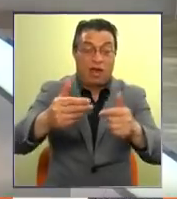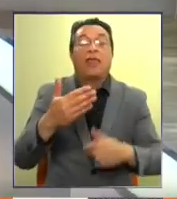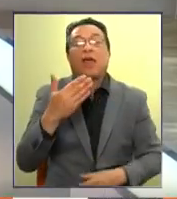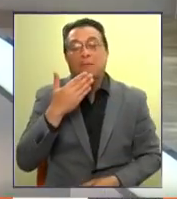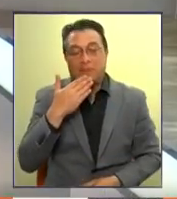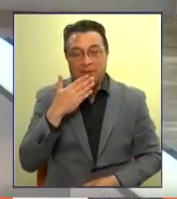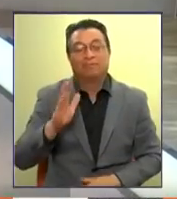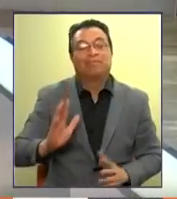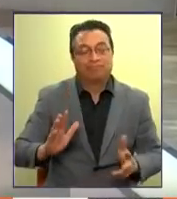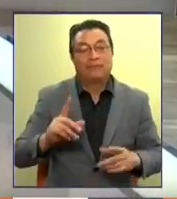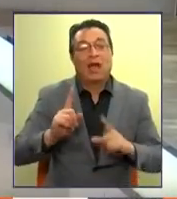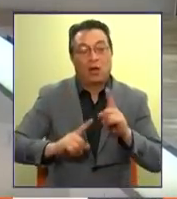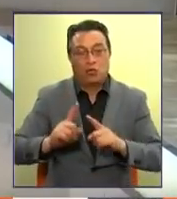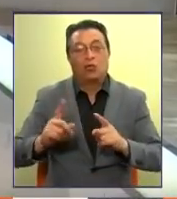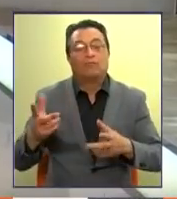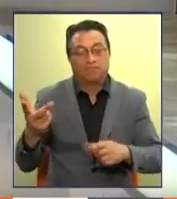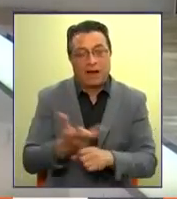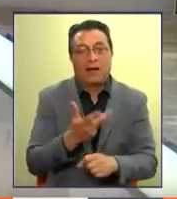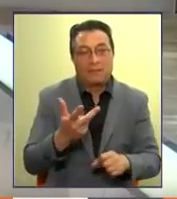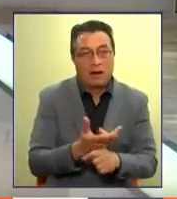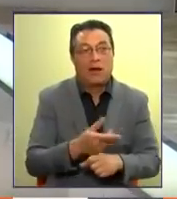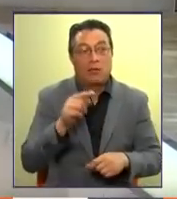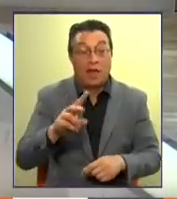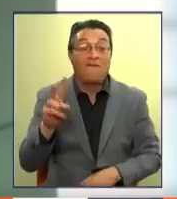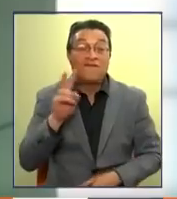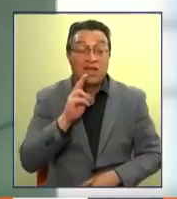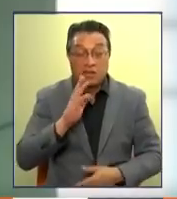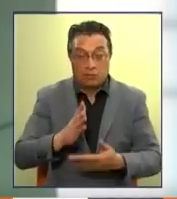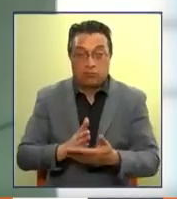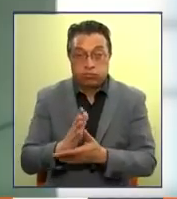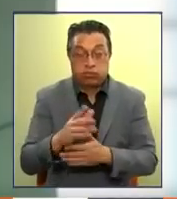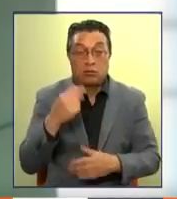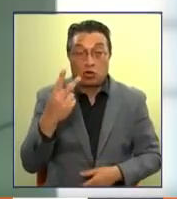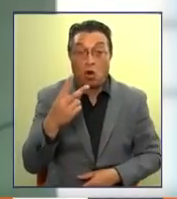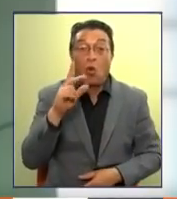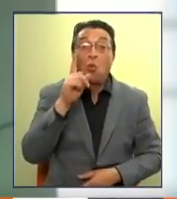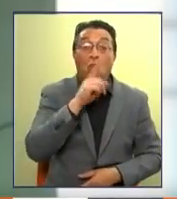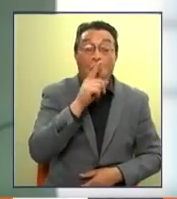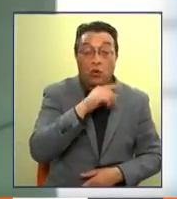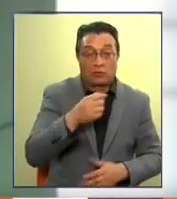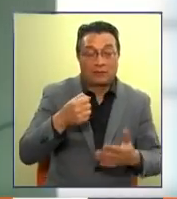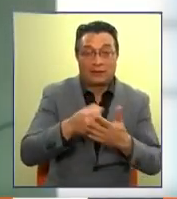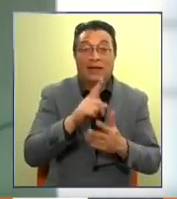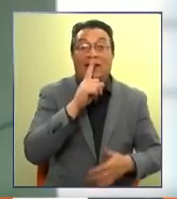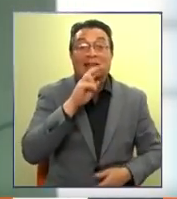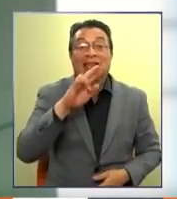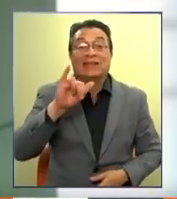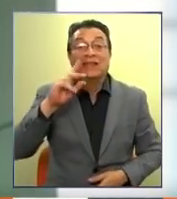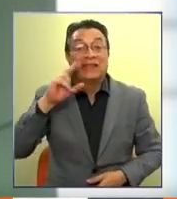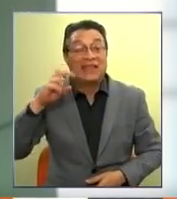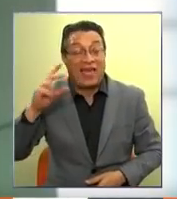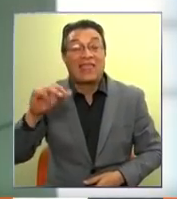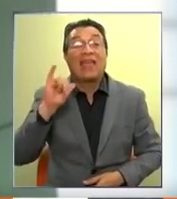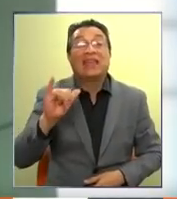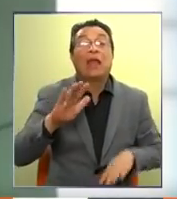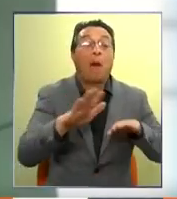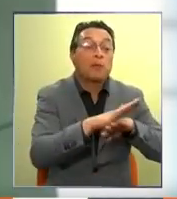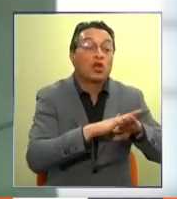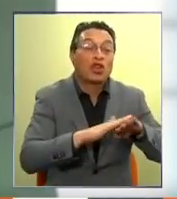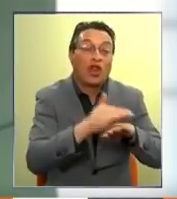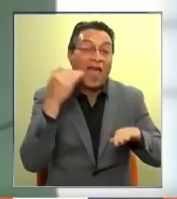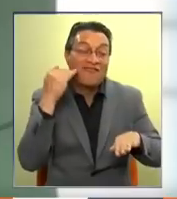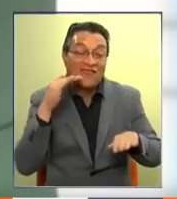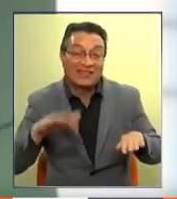el presidente de la República hoy día, a partir de este viernes vamos a reabrir las dos últimas estaciones, que son Trinidad y Protectora de la Infancia, y vamos a